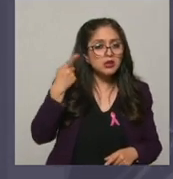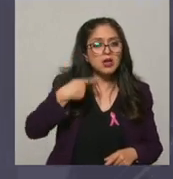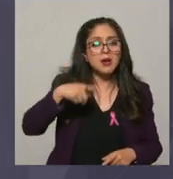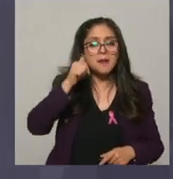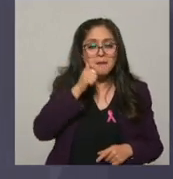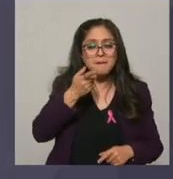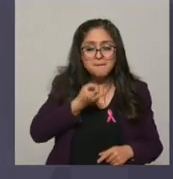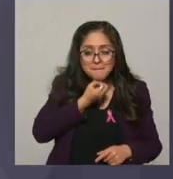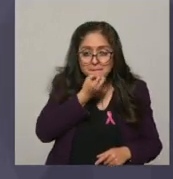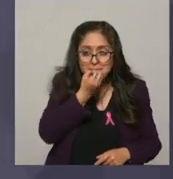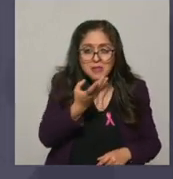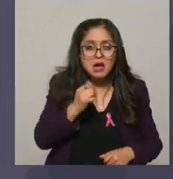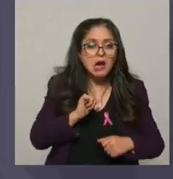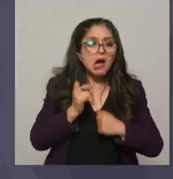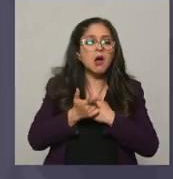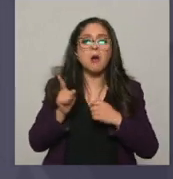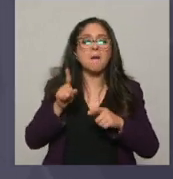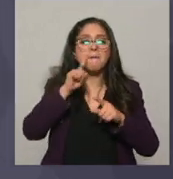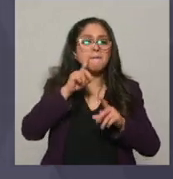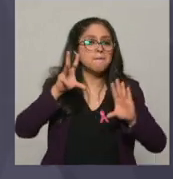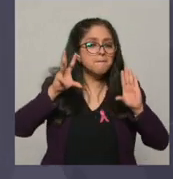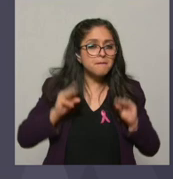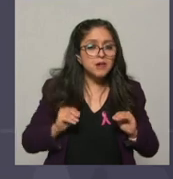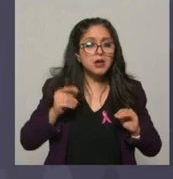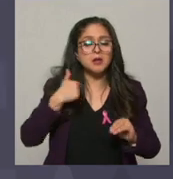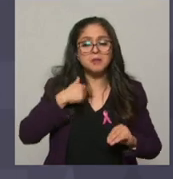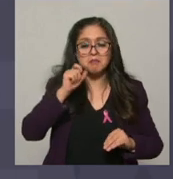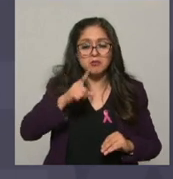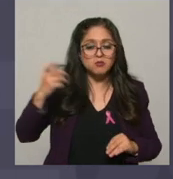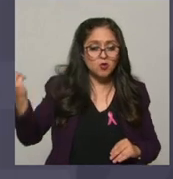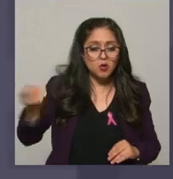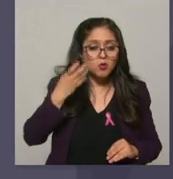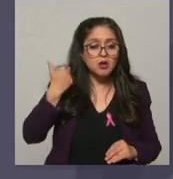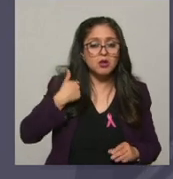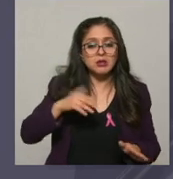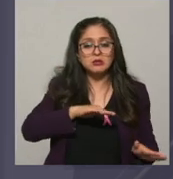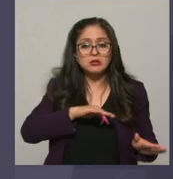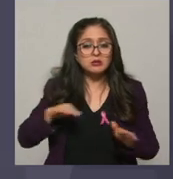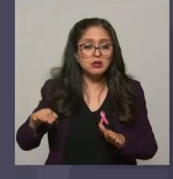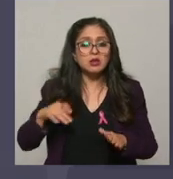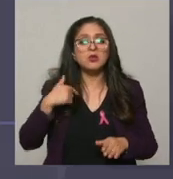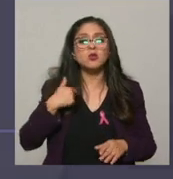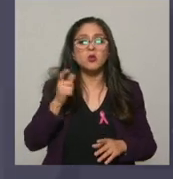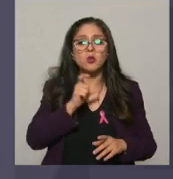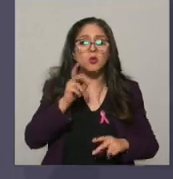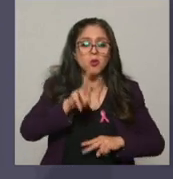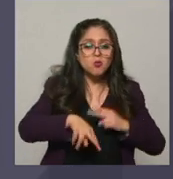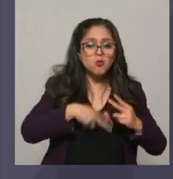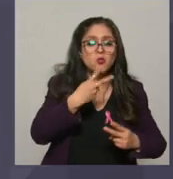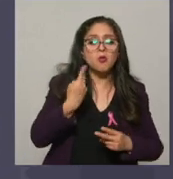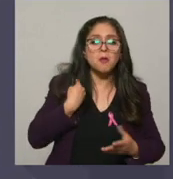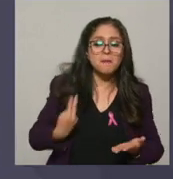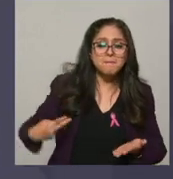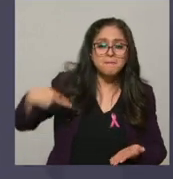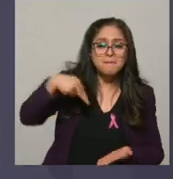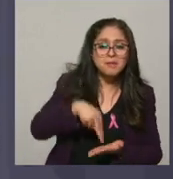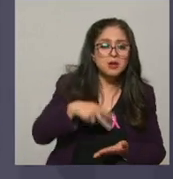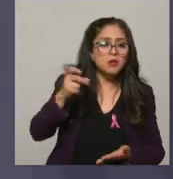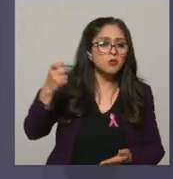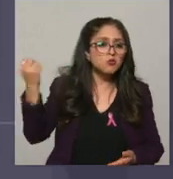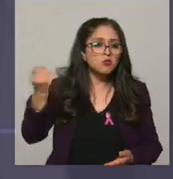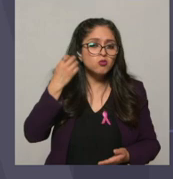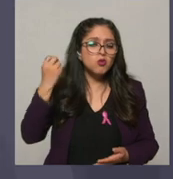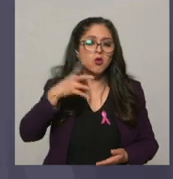sola palabra en toda la audiencia. A mí me sacan de esa audiencia. Cuando yo llego y me presento a la audiencia, me pregunta el juez que si